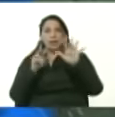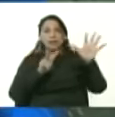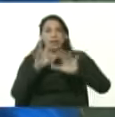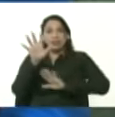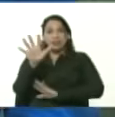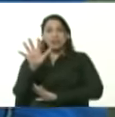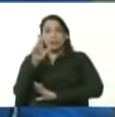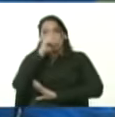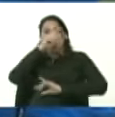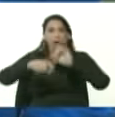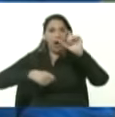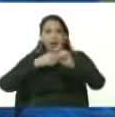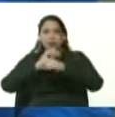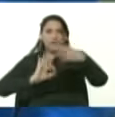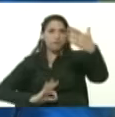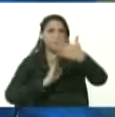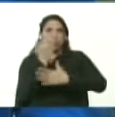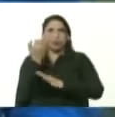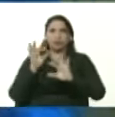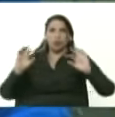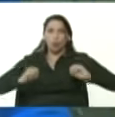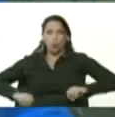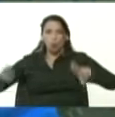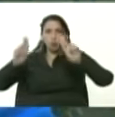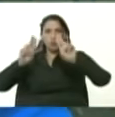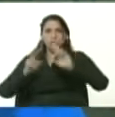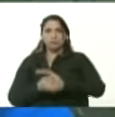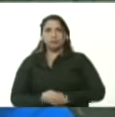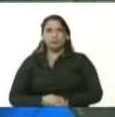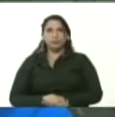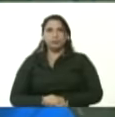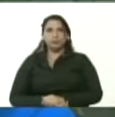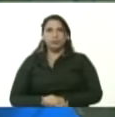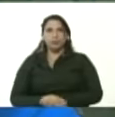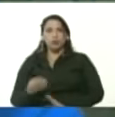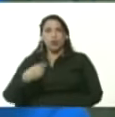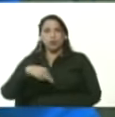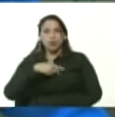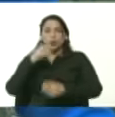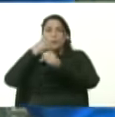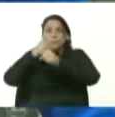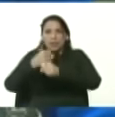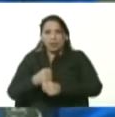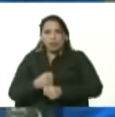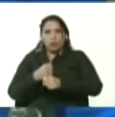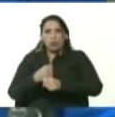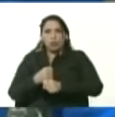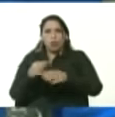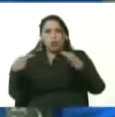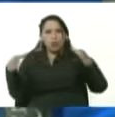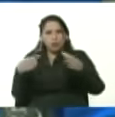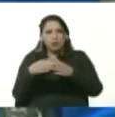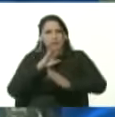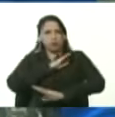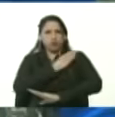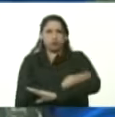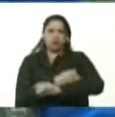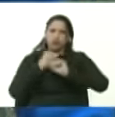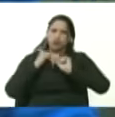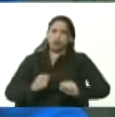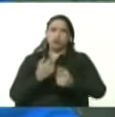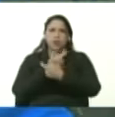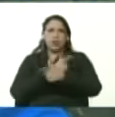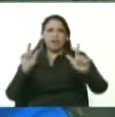años de la fundación de la Organización de las Naciones Unidas, aspiramos a una organización vigorosa, libre